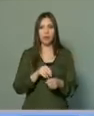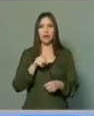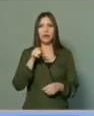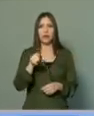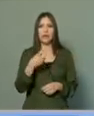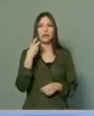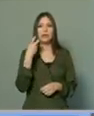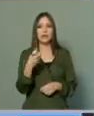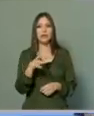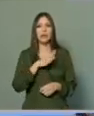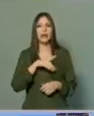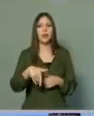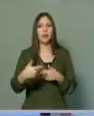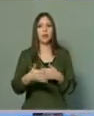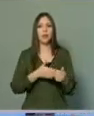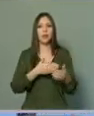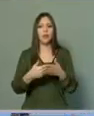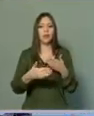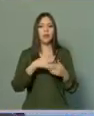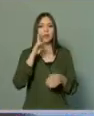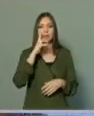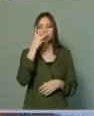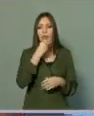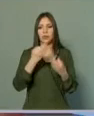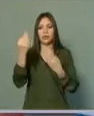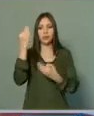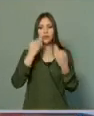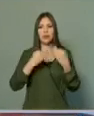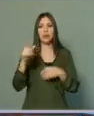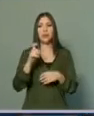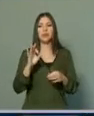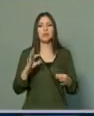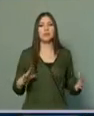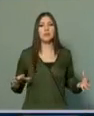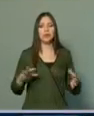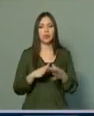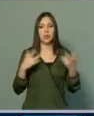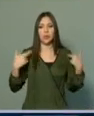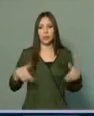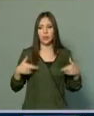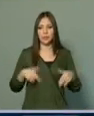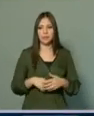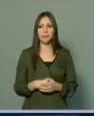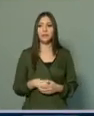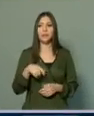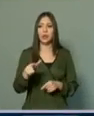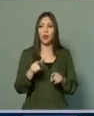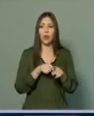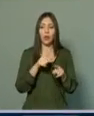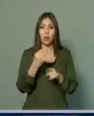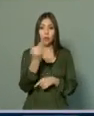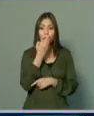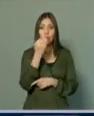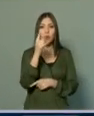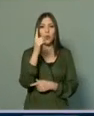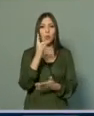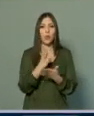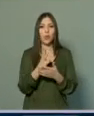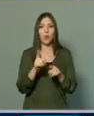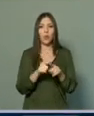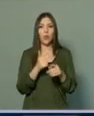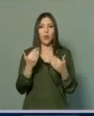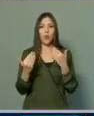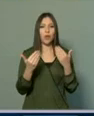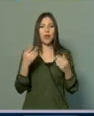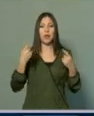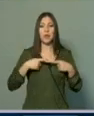estar en tendencia y se van a ver súper bien para cualquier ocasión. Oye, floral, pero en un solo tono. Así que es, también todo está viene padre para en un las